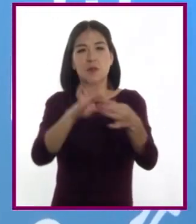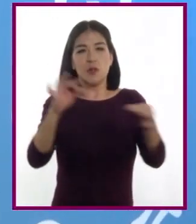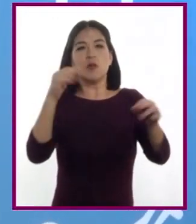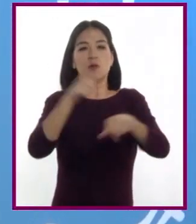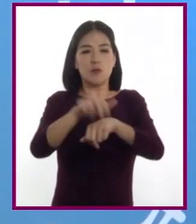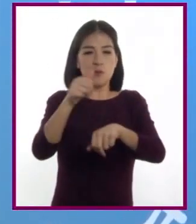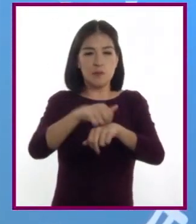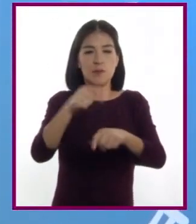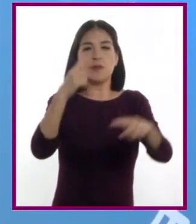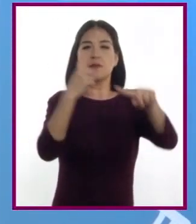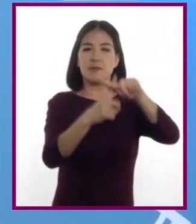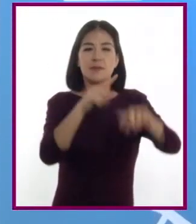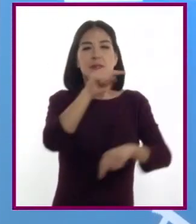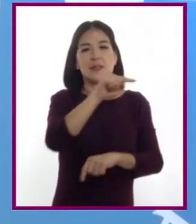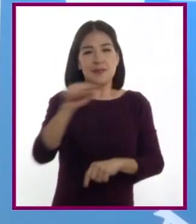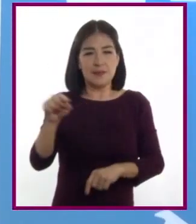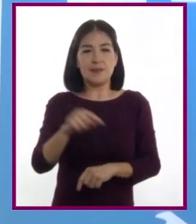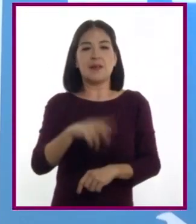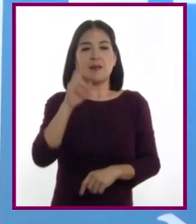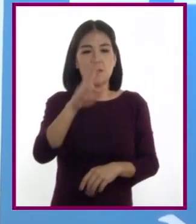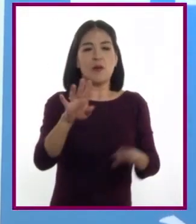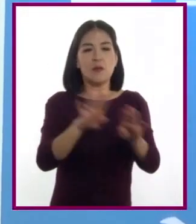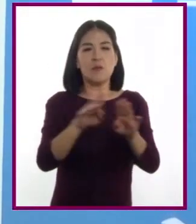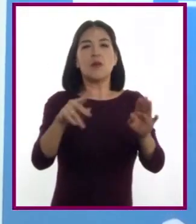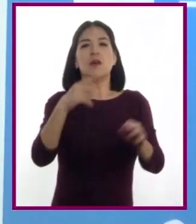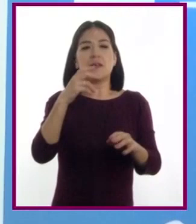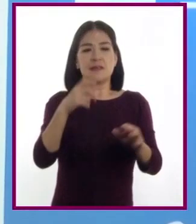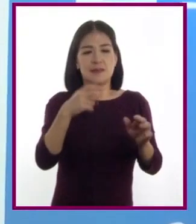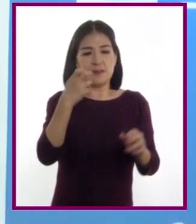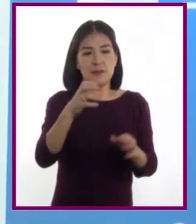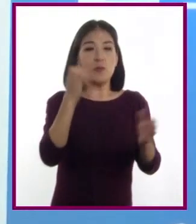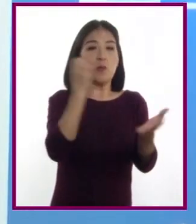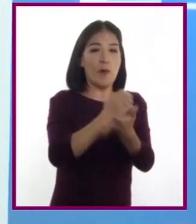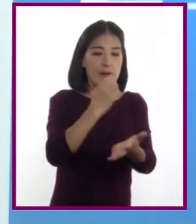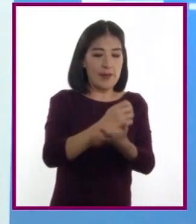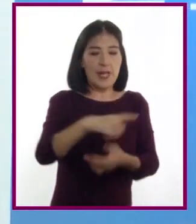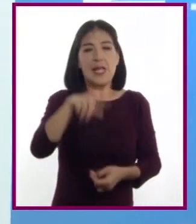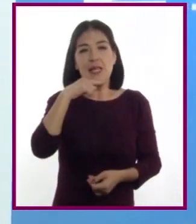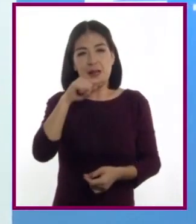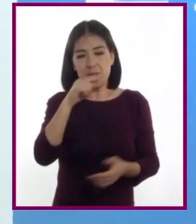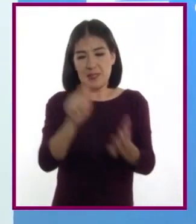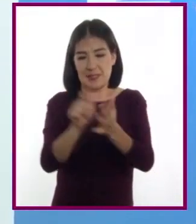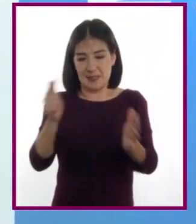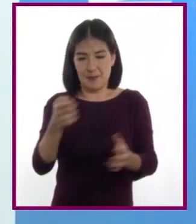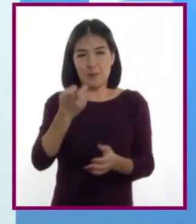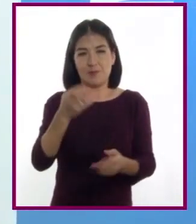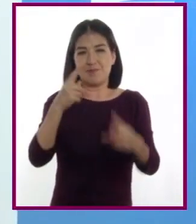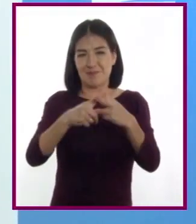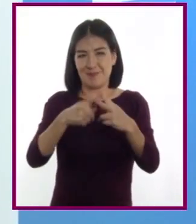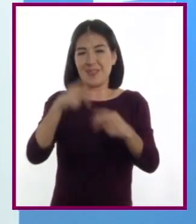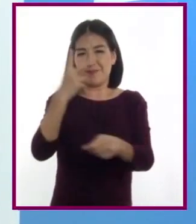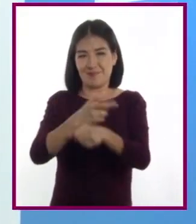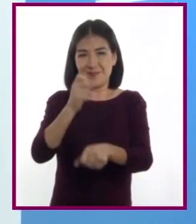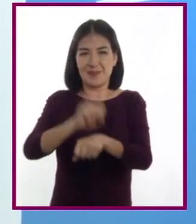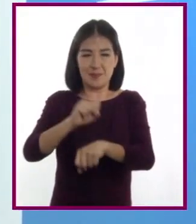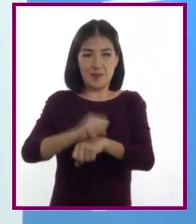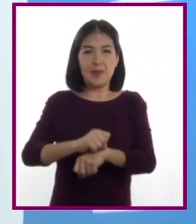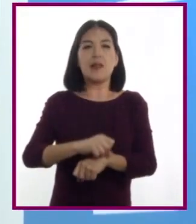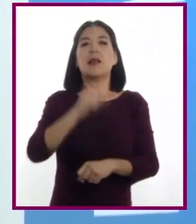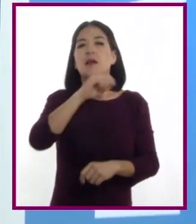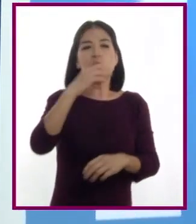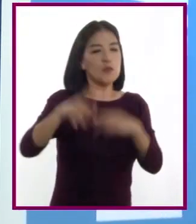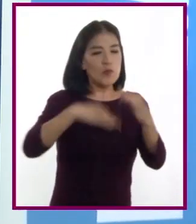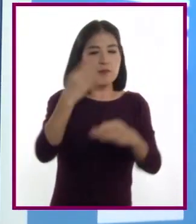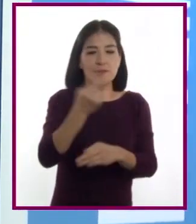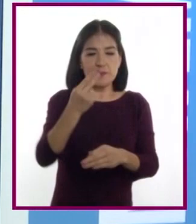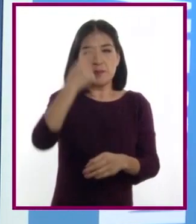multiplicación. Recuerden tener a la mano su cuaderno, un lápiz, su libro de texto de Matemáticas 2 y todo lo que necesiten para